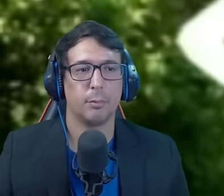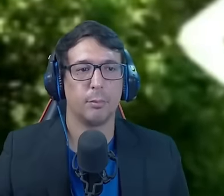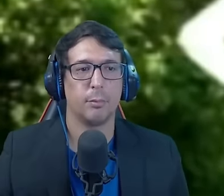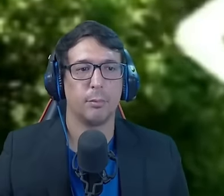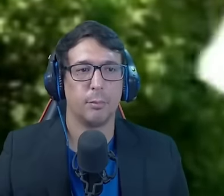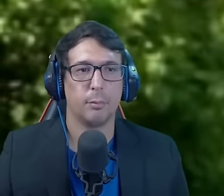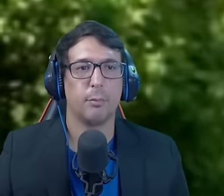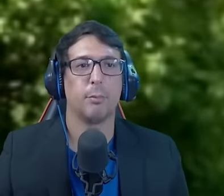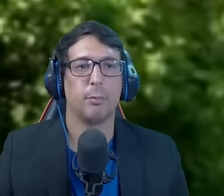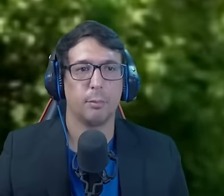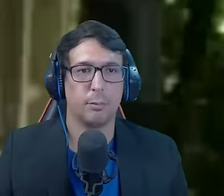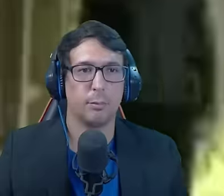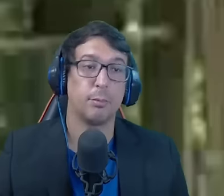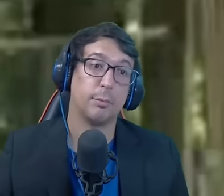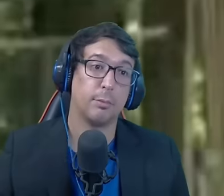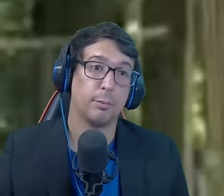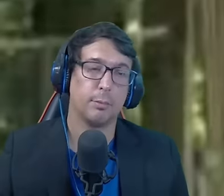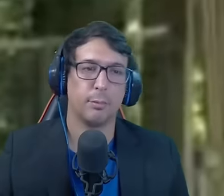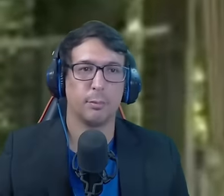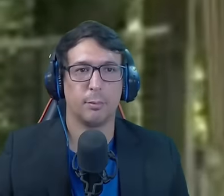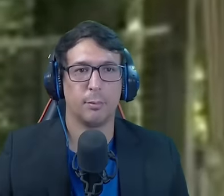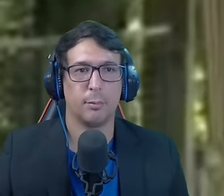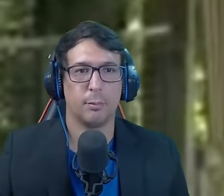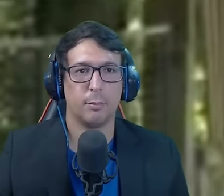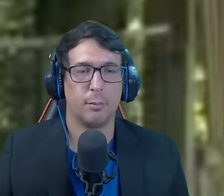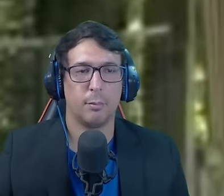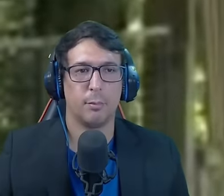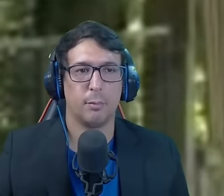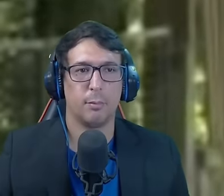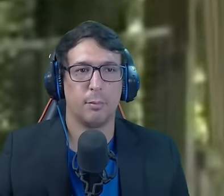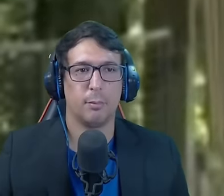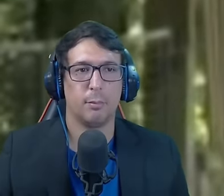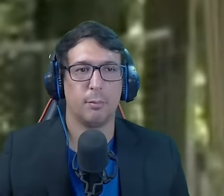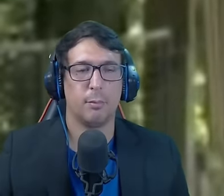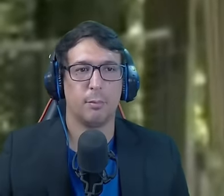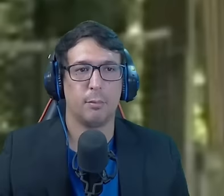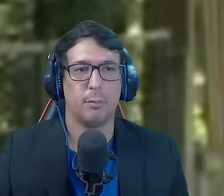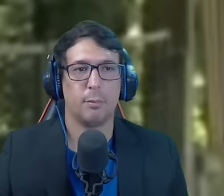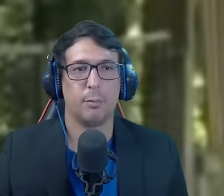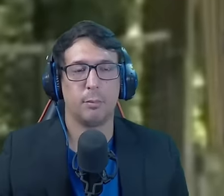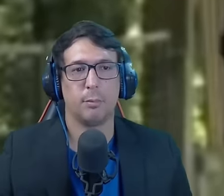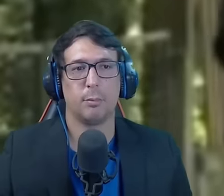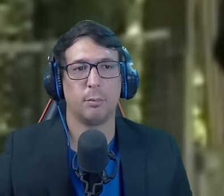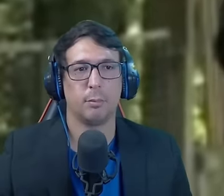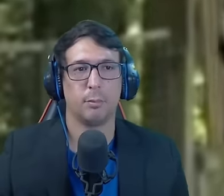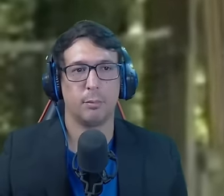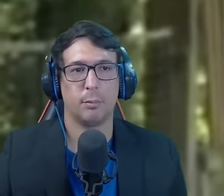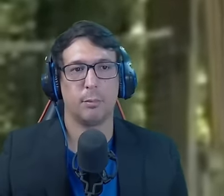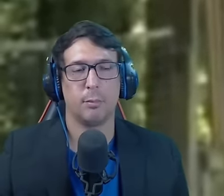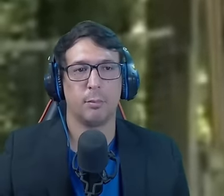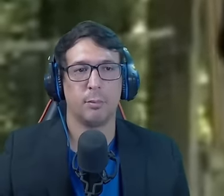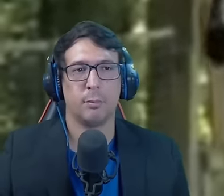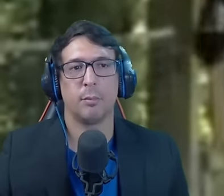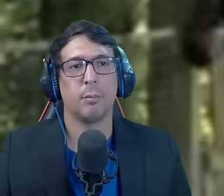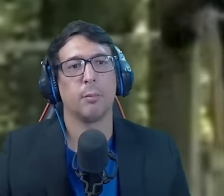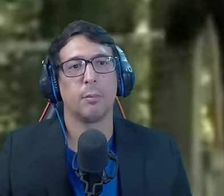cultural? ¿Cuánto en verdad sabemos de ellos? Efectivamente, es bastante poco lo que sabemos sobre este nuevo colono que comienza a llegar a América